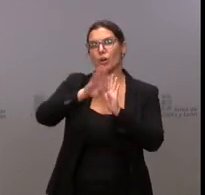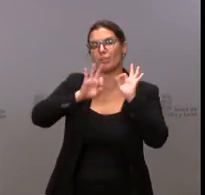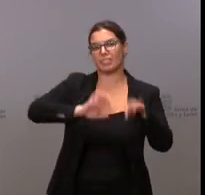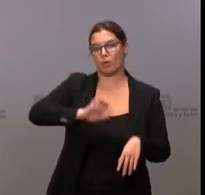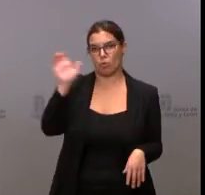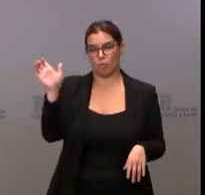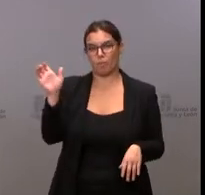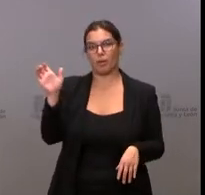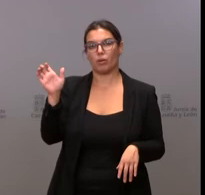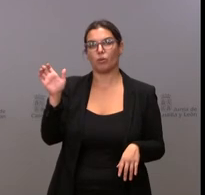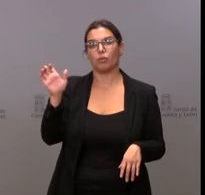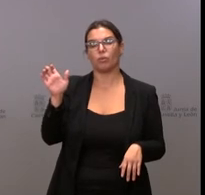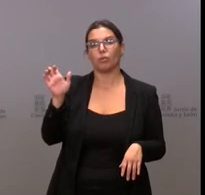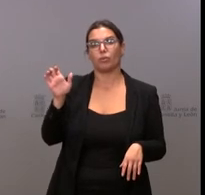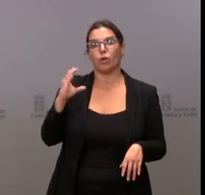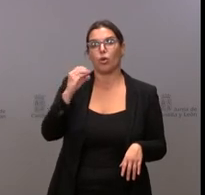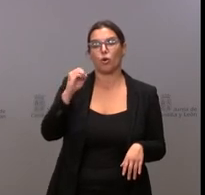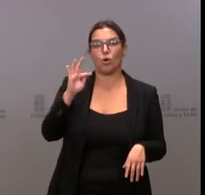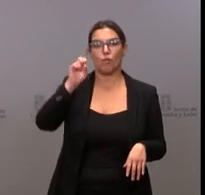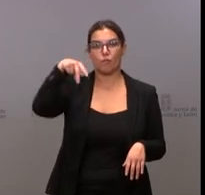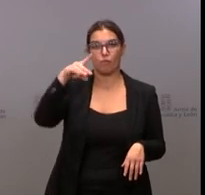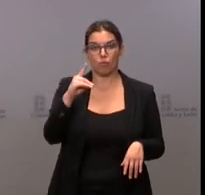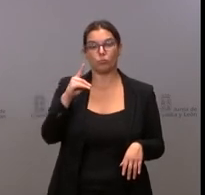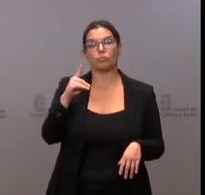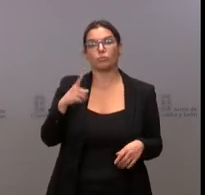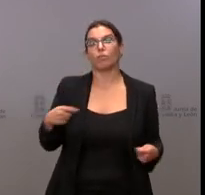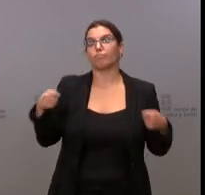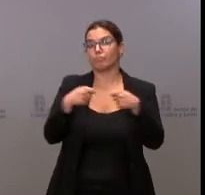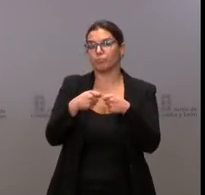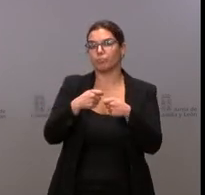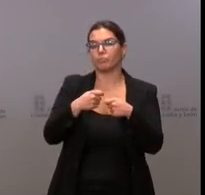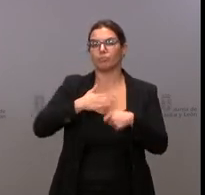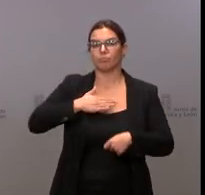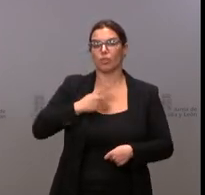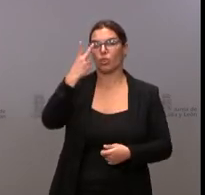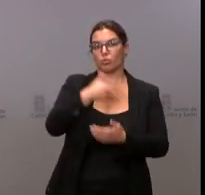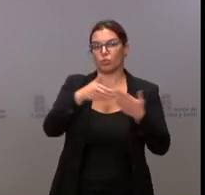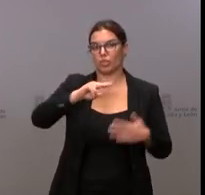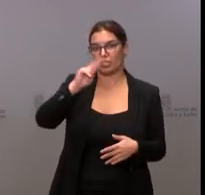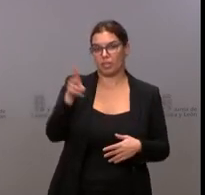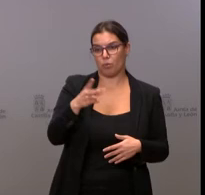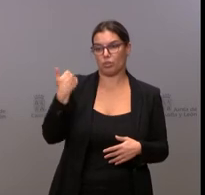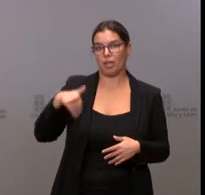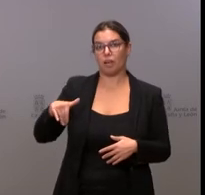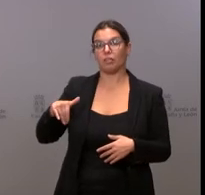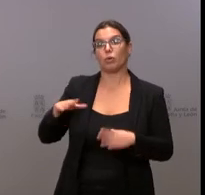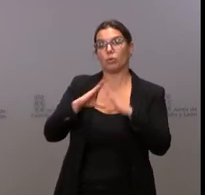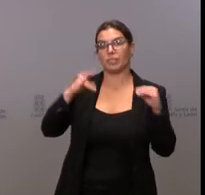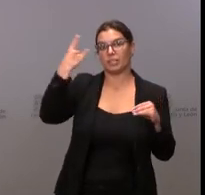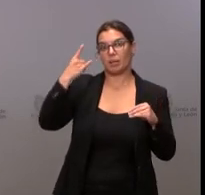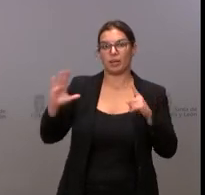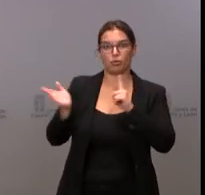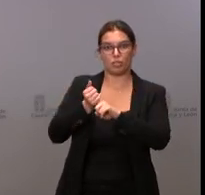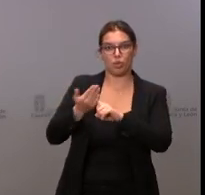el programa europeo con complementando con dos millones de euros la jac ayuda conseguida por la universidad de salamanca